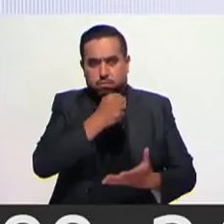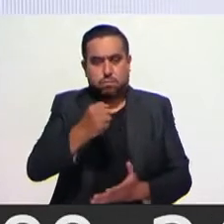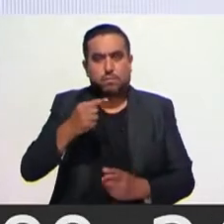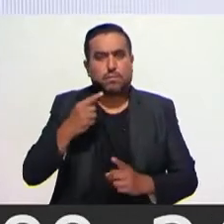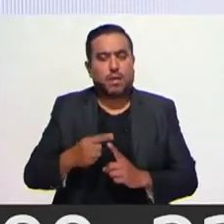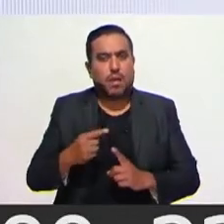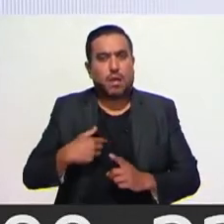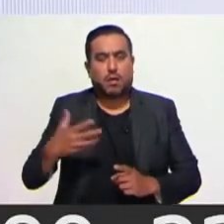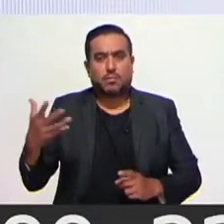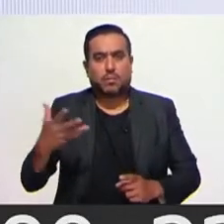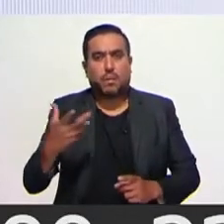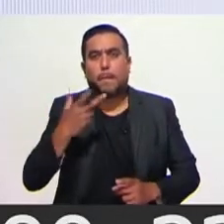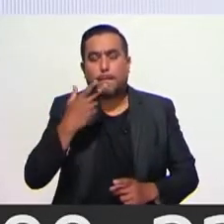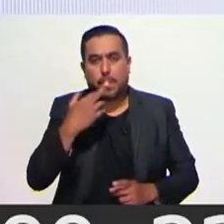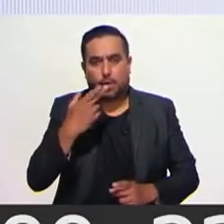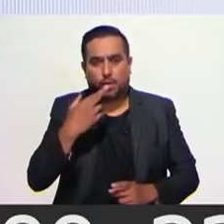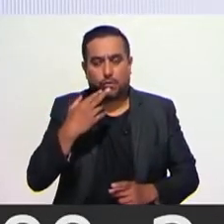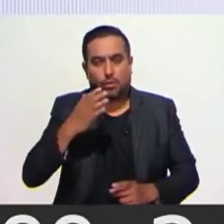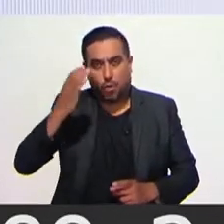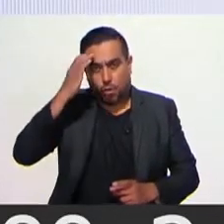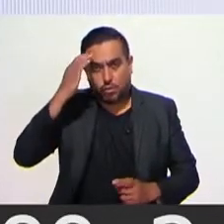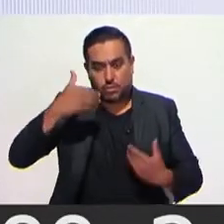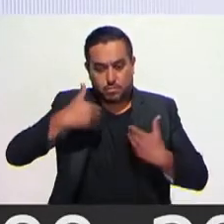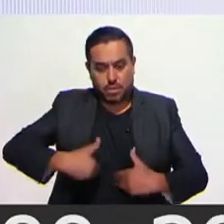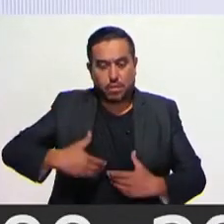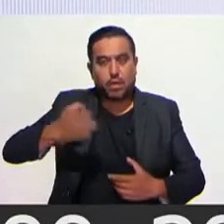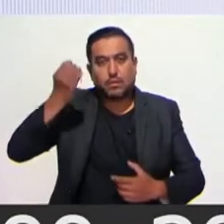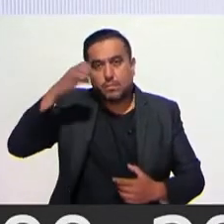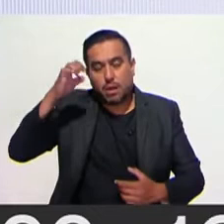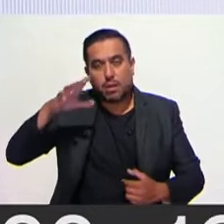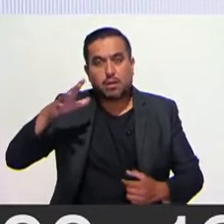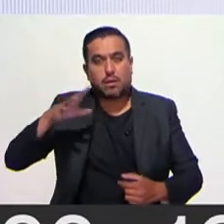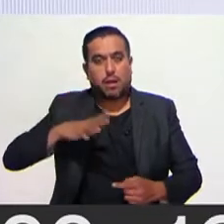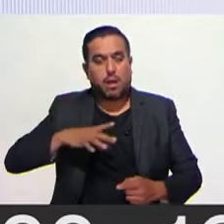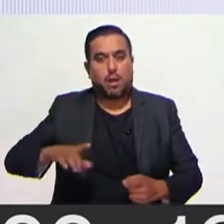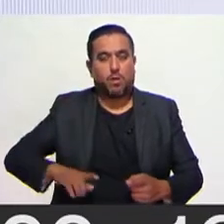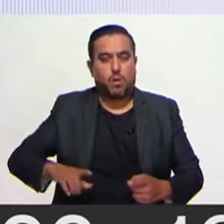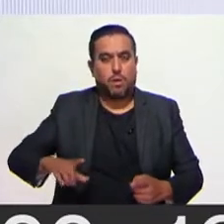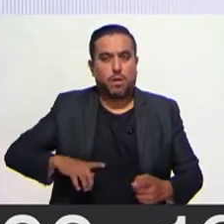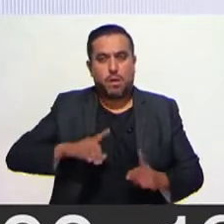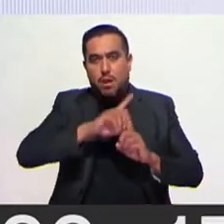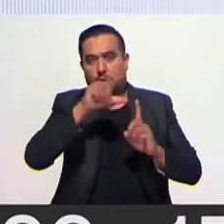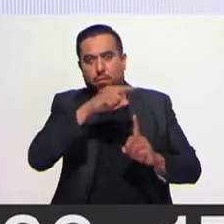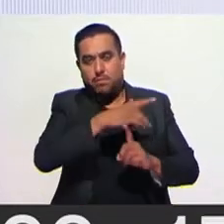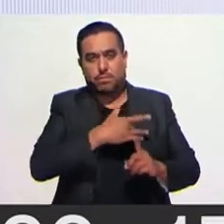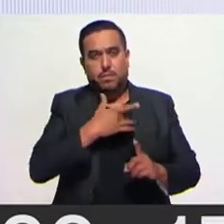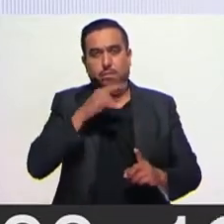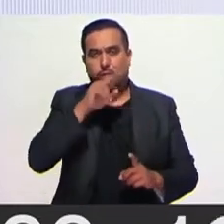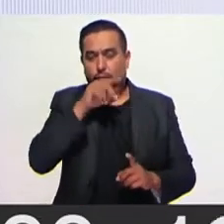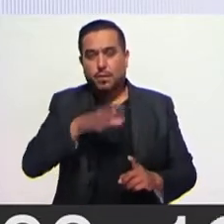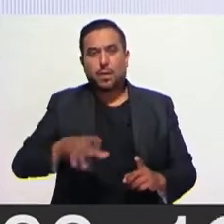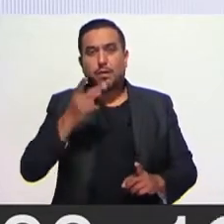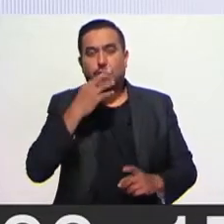porque contamos con el conocimiento, con la cercanía de un gobierno de la República que se preocupa por tener